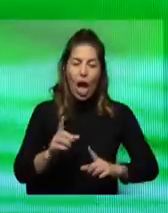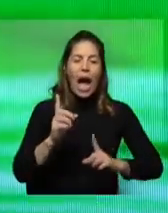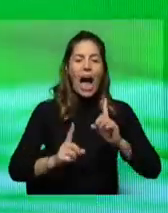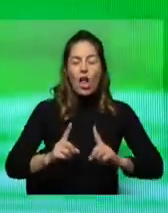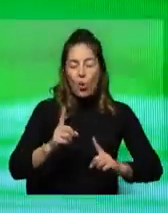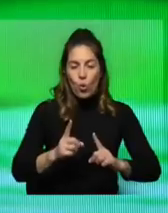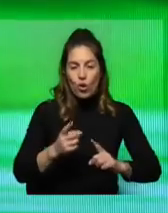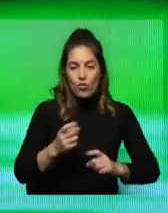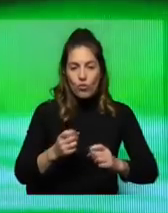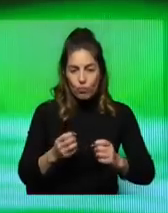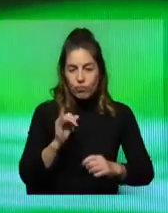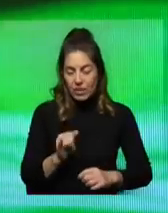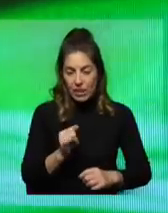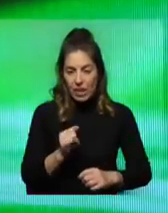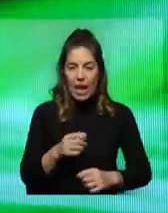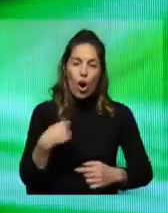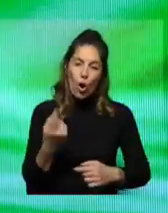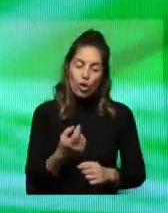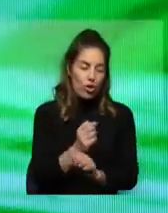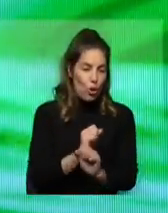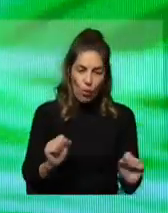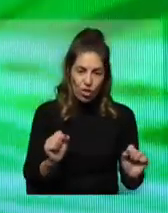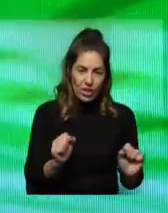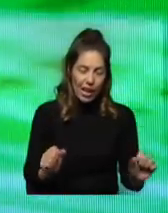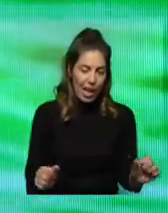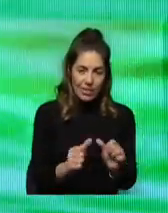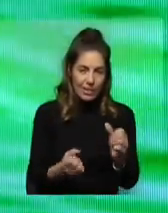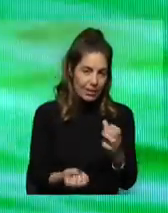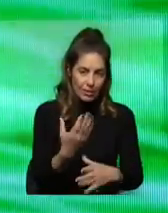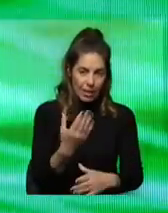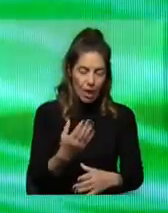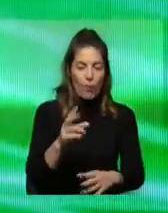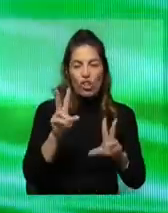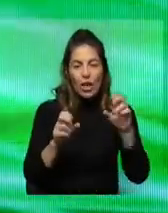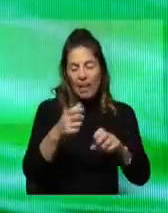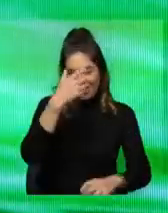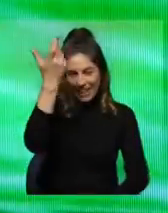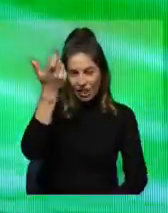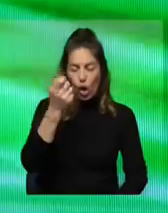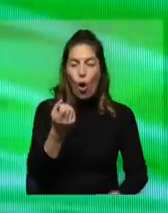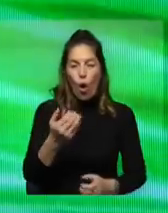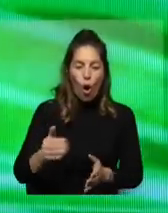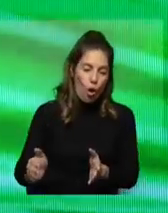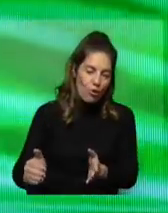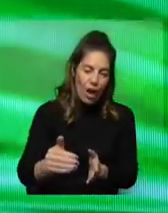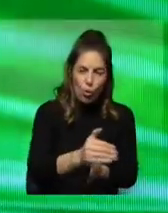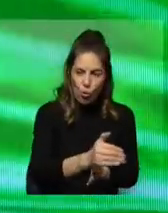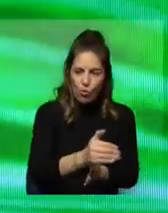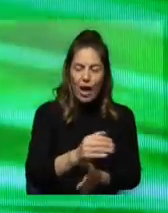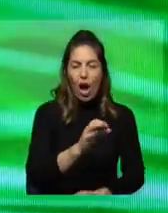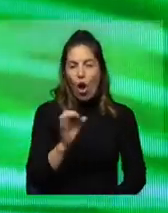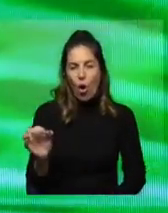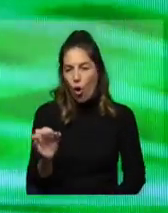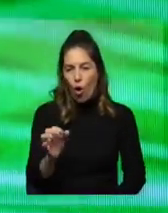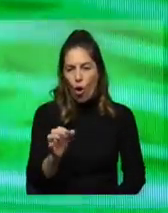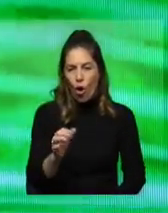gran mayoría pero otros por razones técnicas no podían ser aplicados Cuando digo razones técnicas bueno o están en una curva o están en un